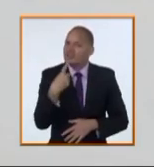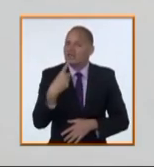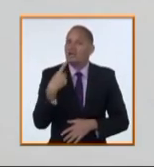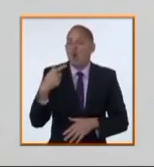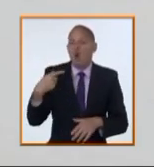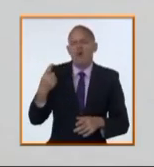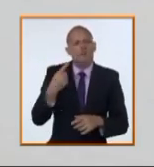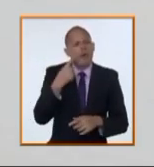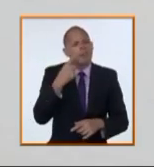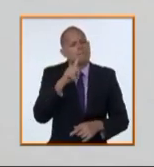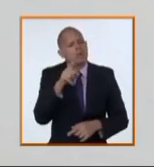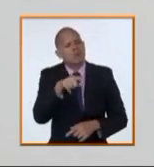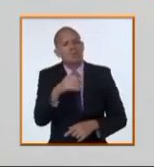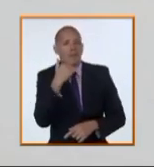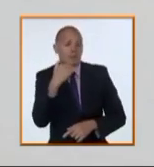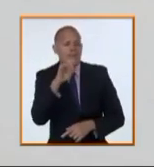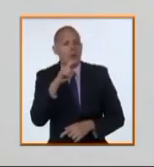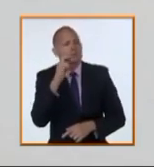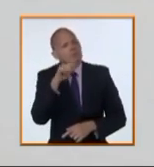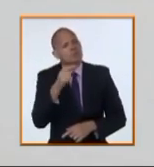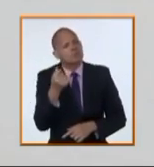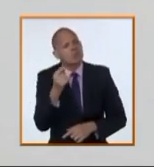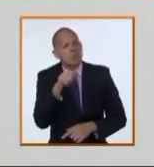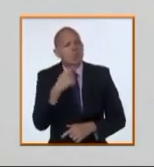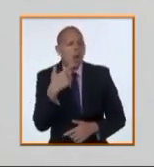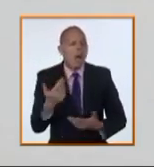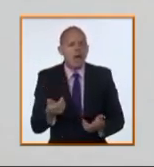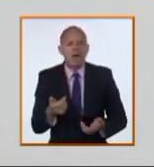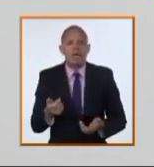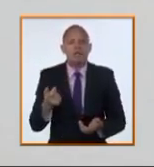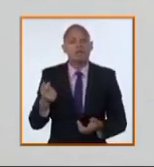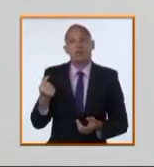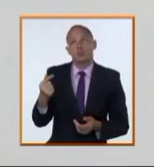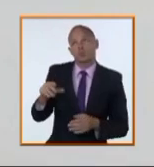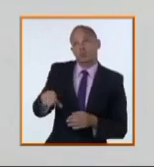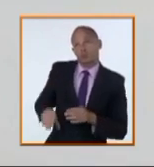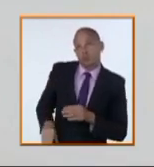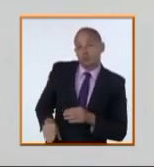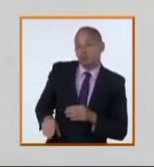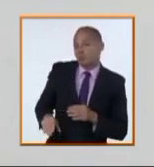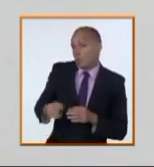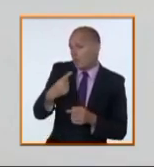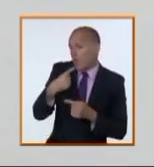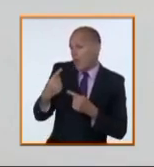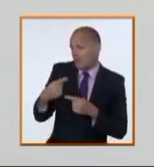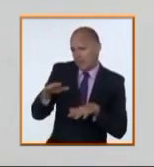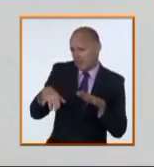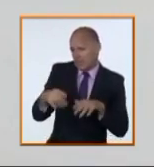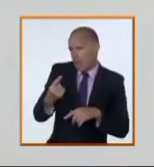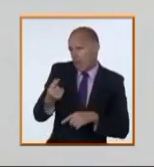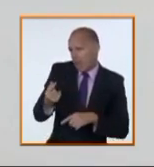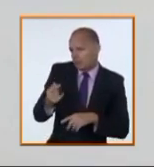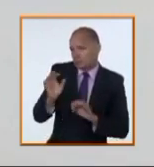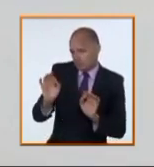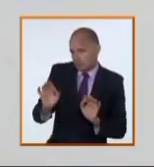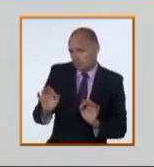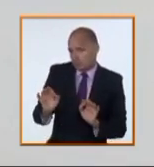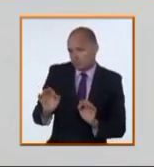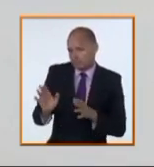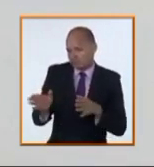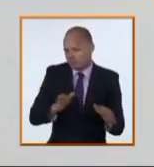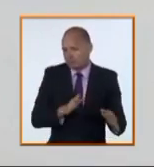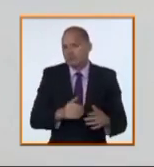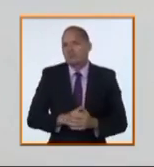habitual en su sociedad de este medio de pago electrónico hay distintas modalidades de estos pagos electrónicos estamos hablando del post